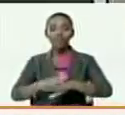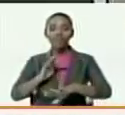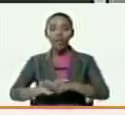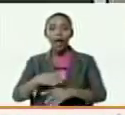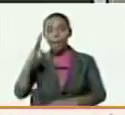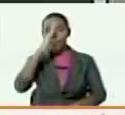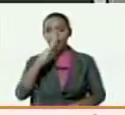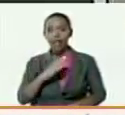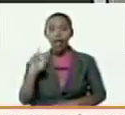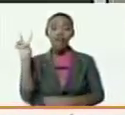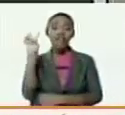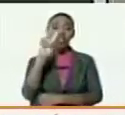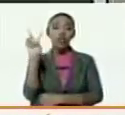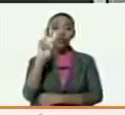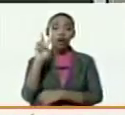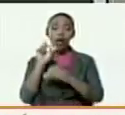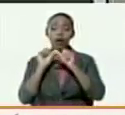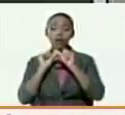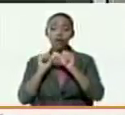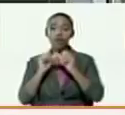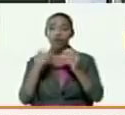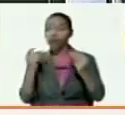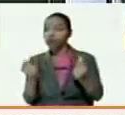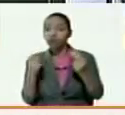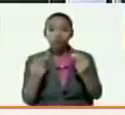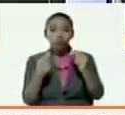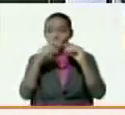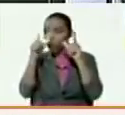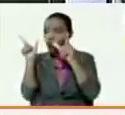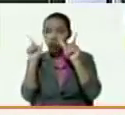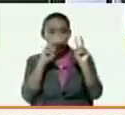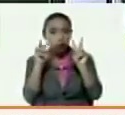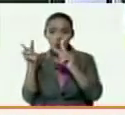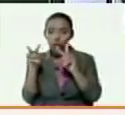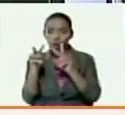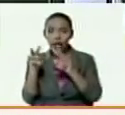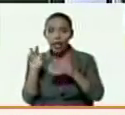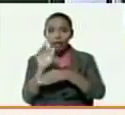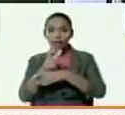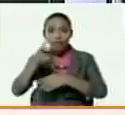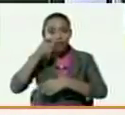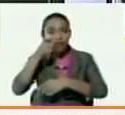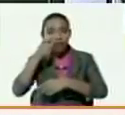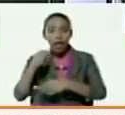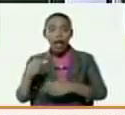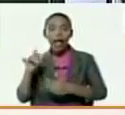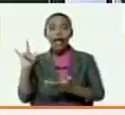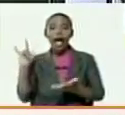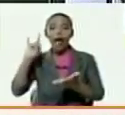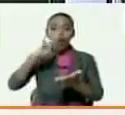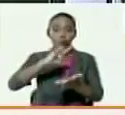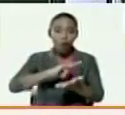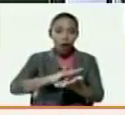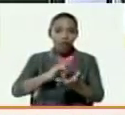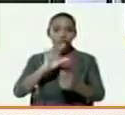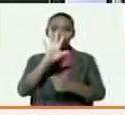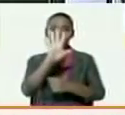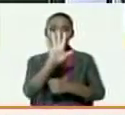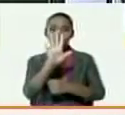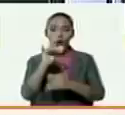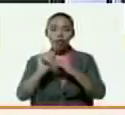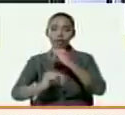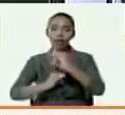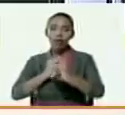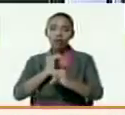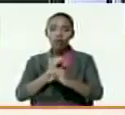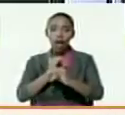En Venezuela se mantiene activado el sistema de vigilancia epidemiológica en aeropuertos, en 5 aeropuertos